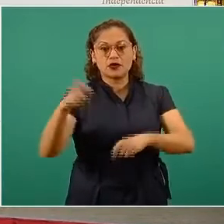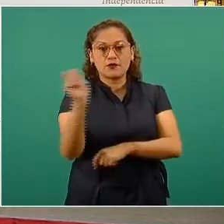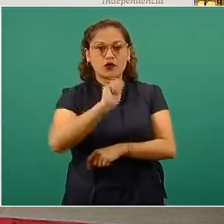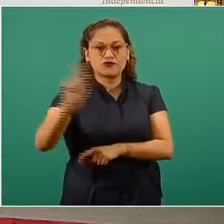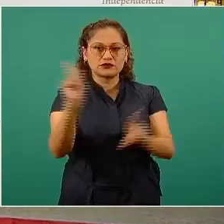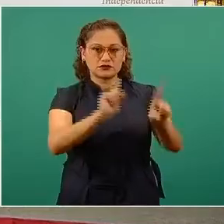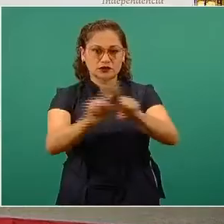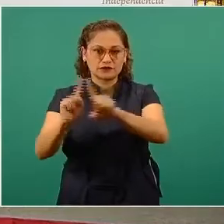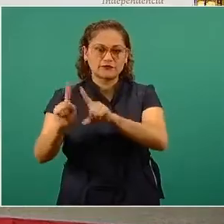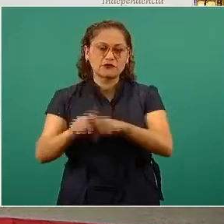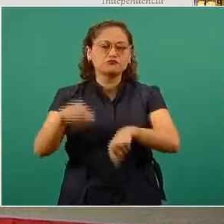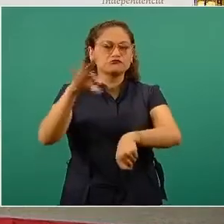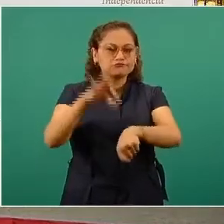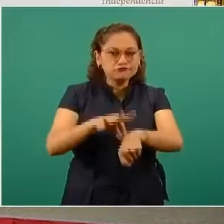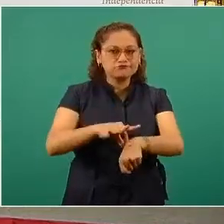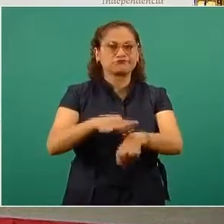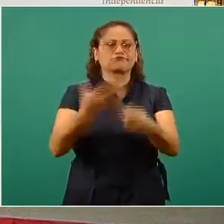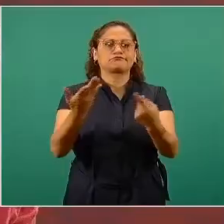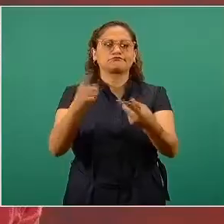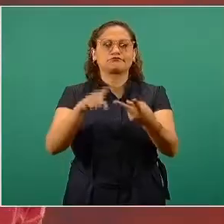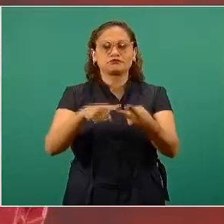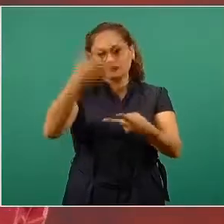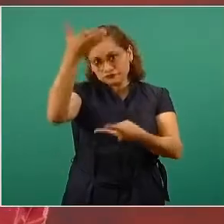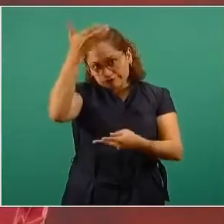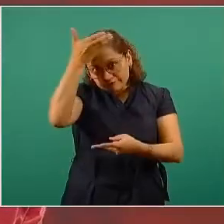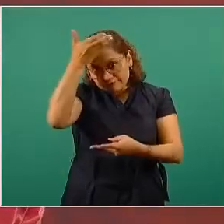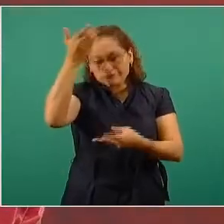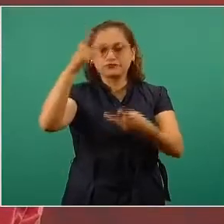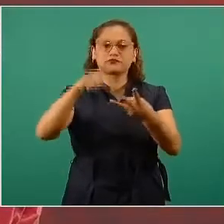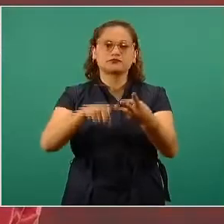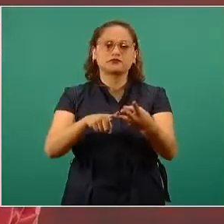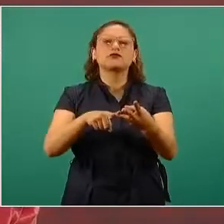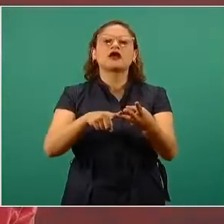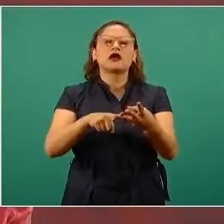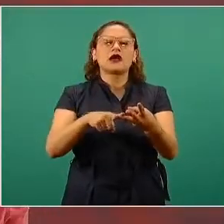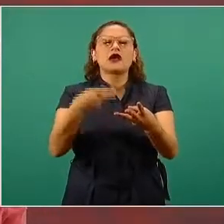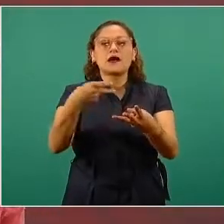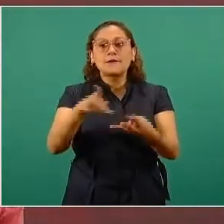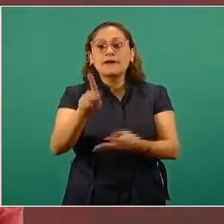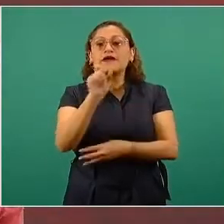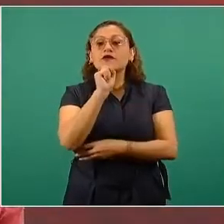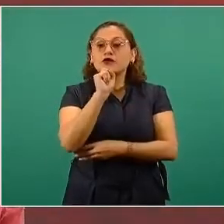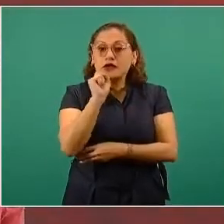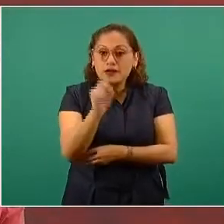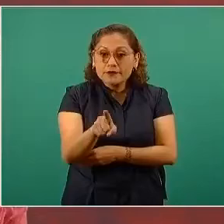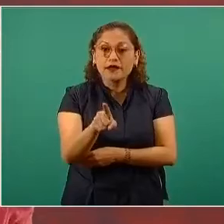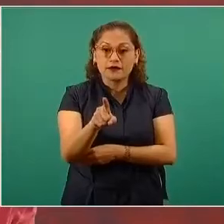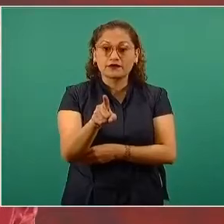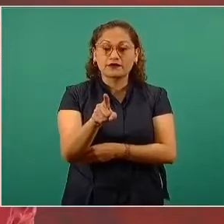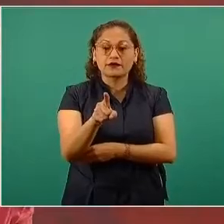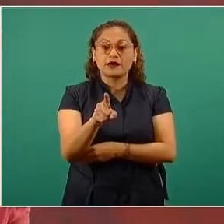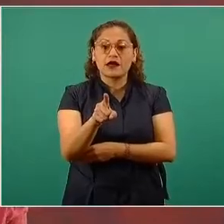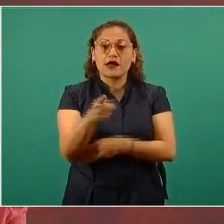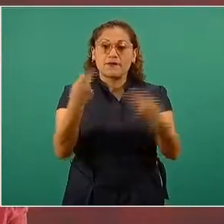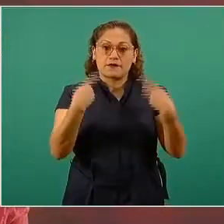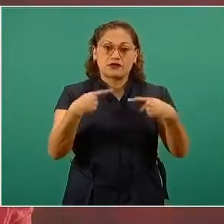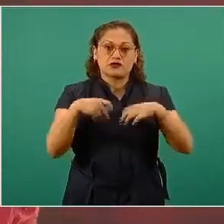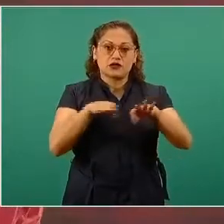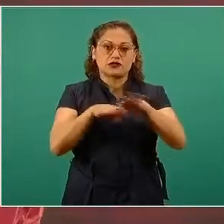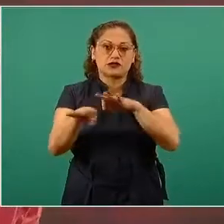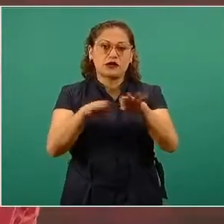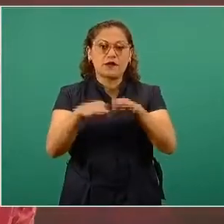distinta naturaleza, médicas y médicos, enfermeras y enfermeros, pero también, por ejemplo, personal de laboratorio, hay